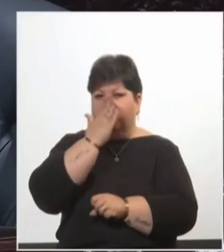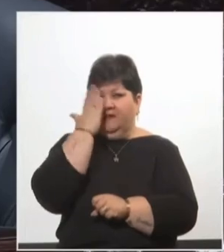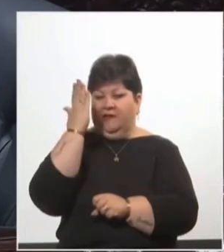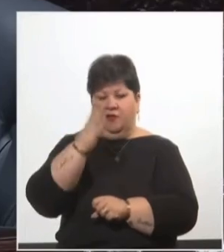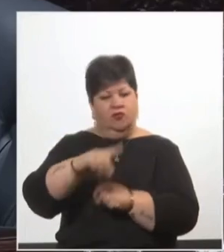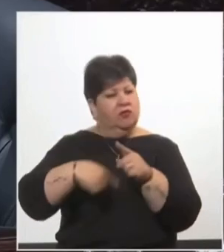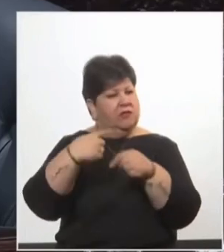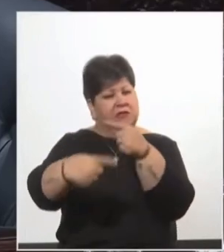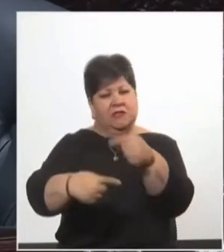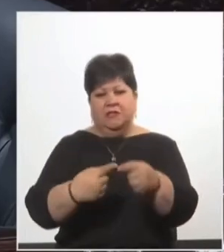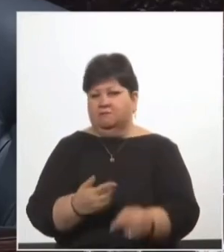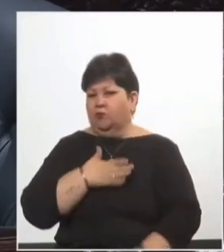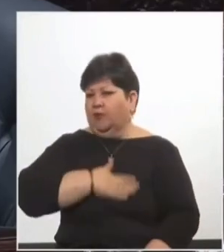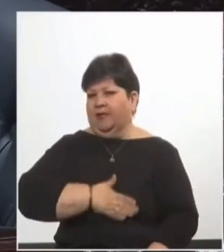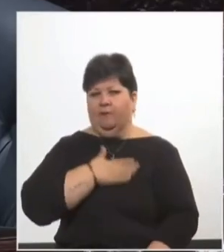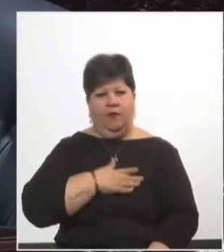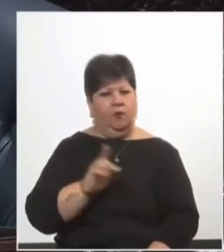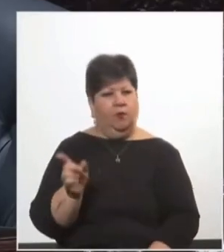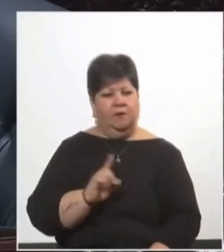que no estamos de acuerdo.